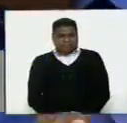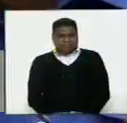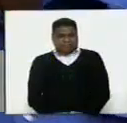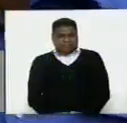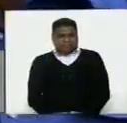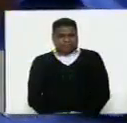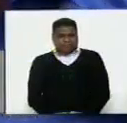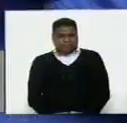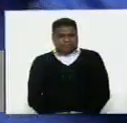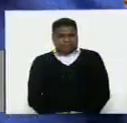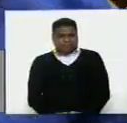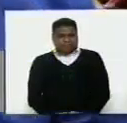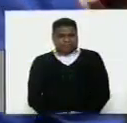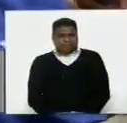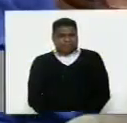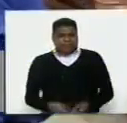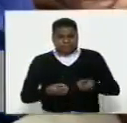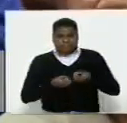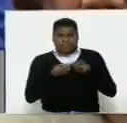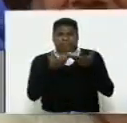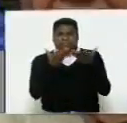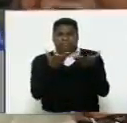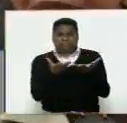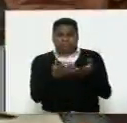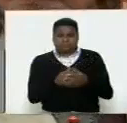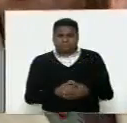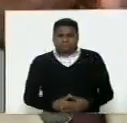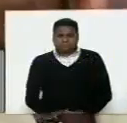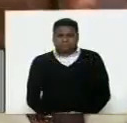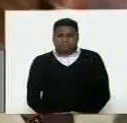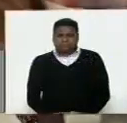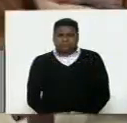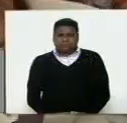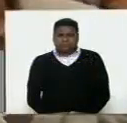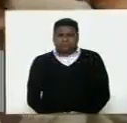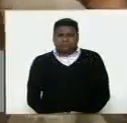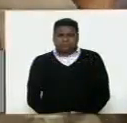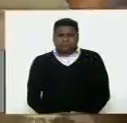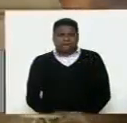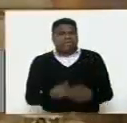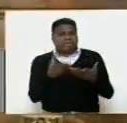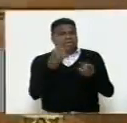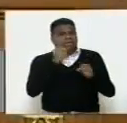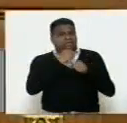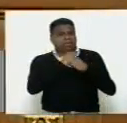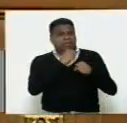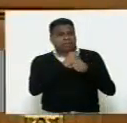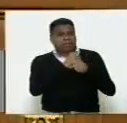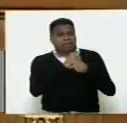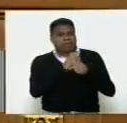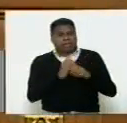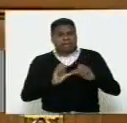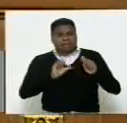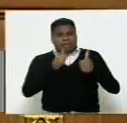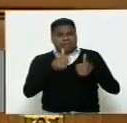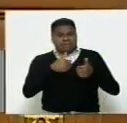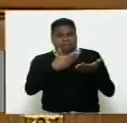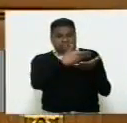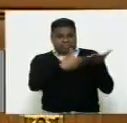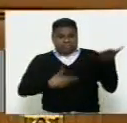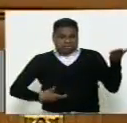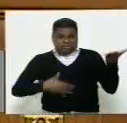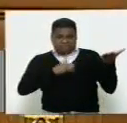a la camarada Asia Villegas, le di la tarea de levantarme un